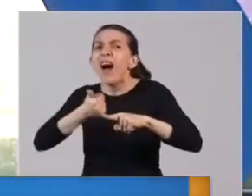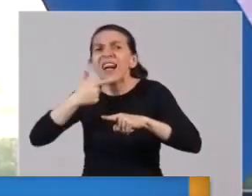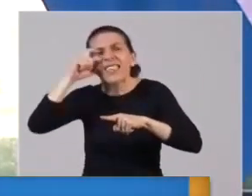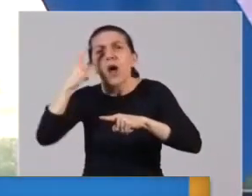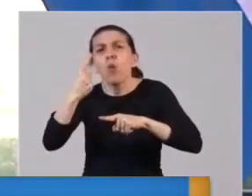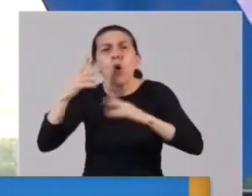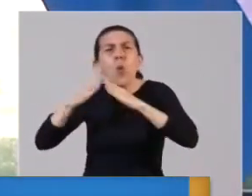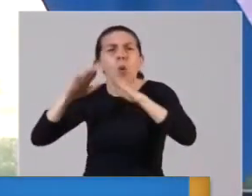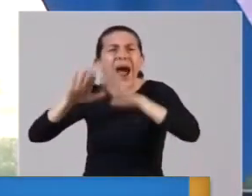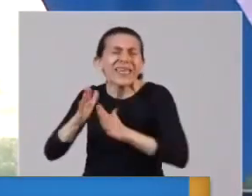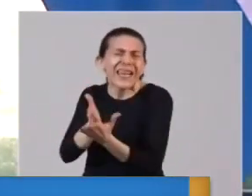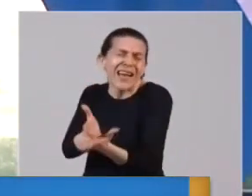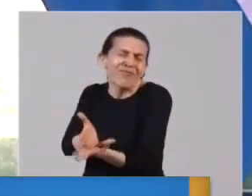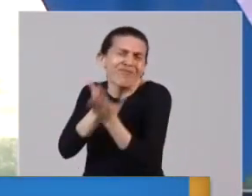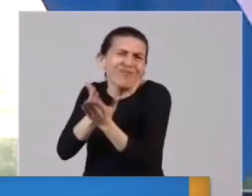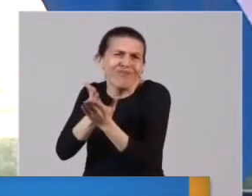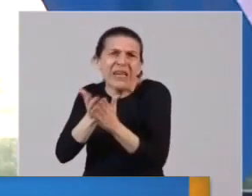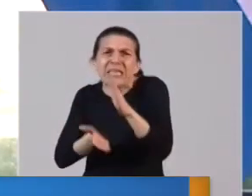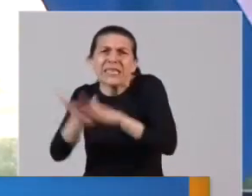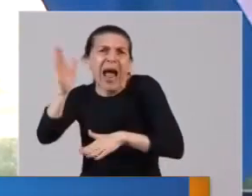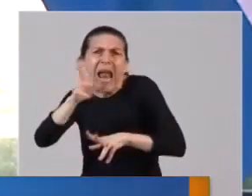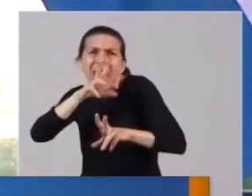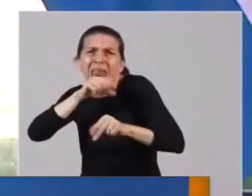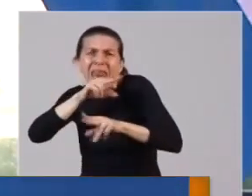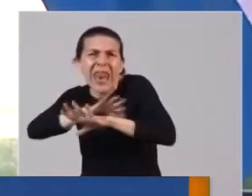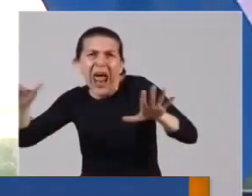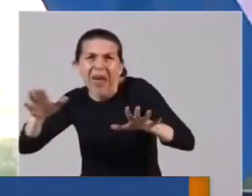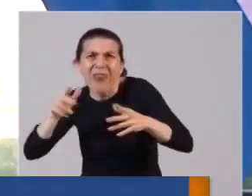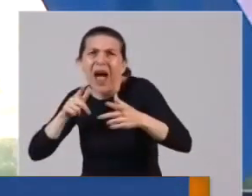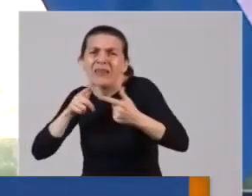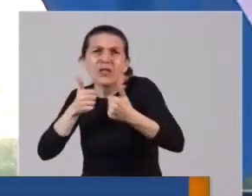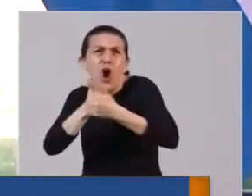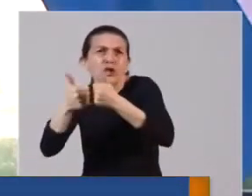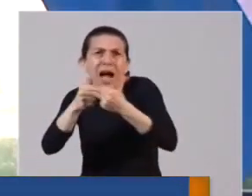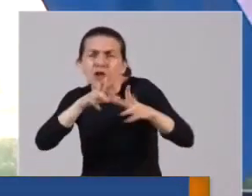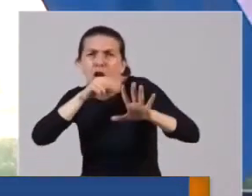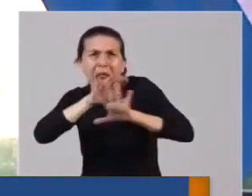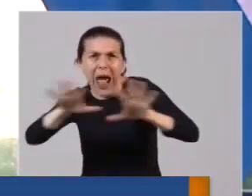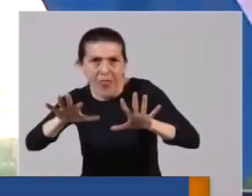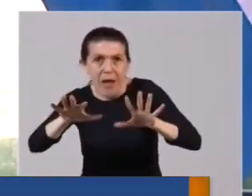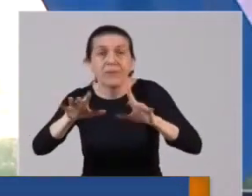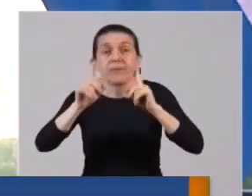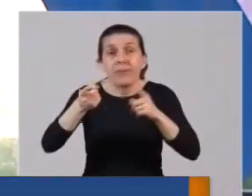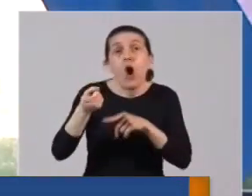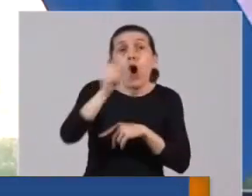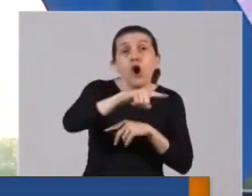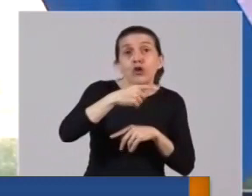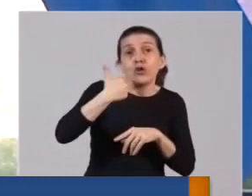controlar al máximo la circulación humana y el contacto entre la gente. En los